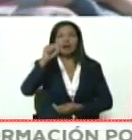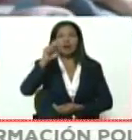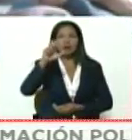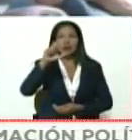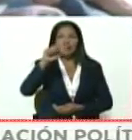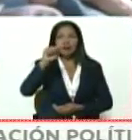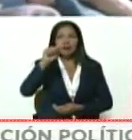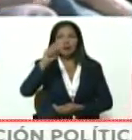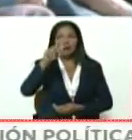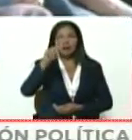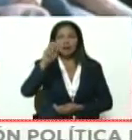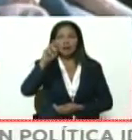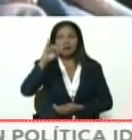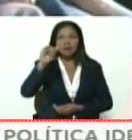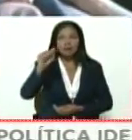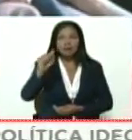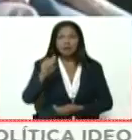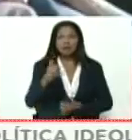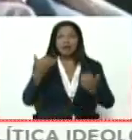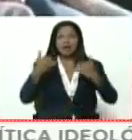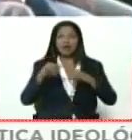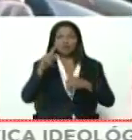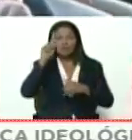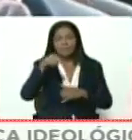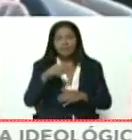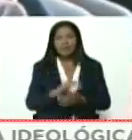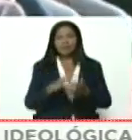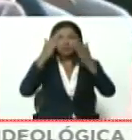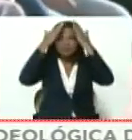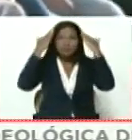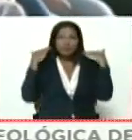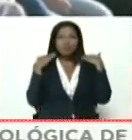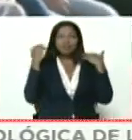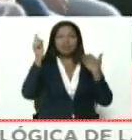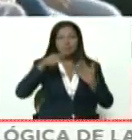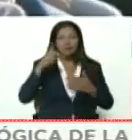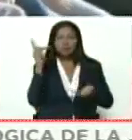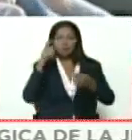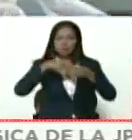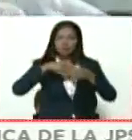Richard Delgado y el hijo de Lila Morillo, Fidel Madroñero,